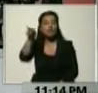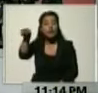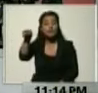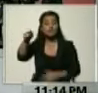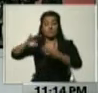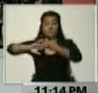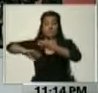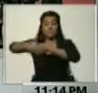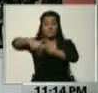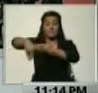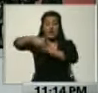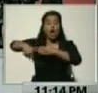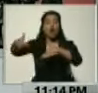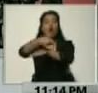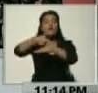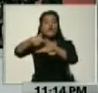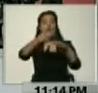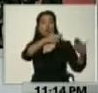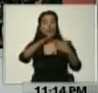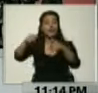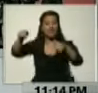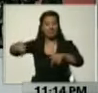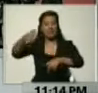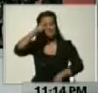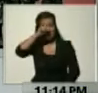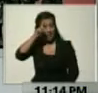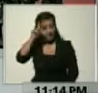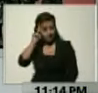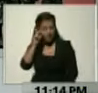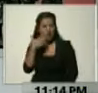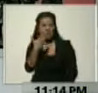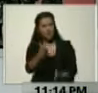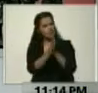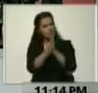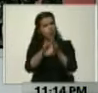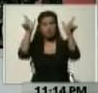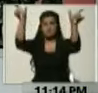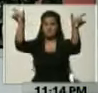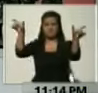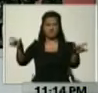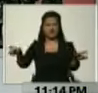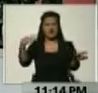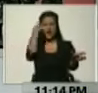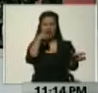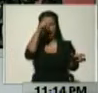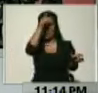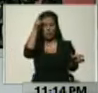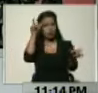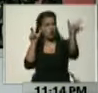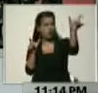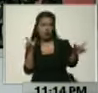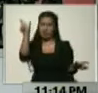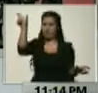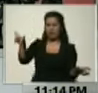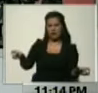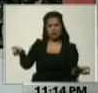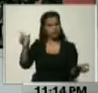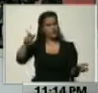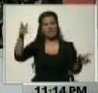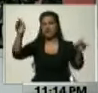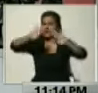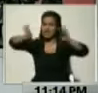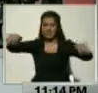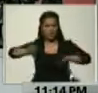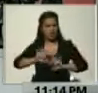se concentraron en las afueras de la sede del gobierno de la Comunidad de Madrid para exigir que sean retirados de la fachada de sus instalaciones los pendones del monstruo de Ramo Verde,